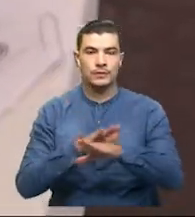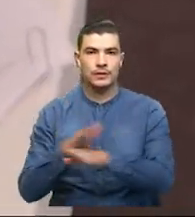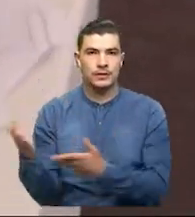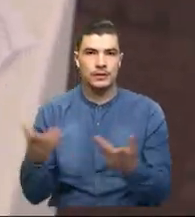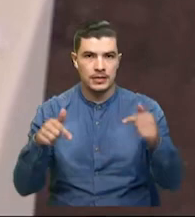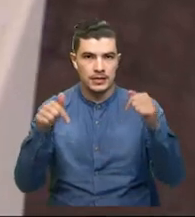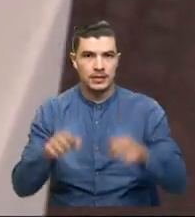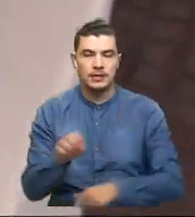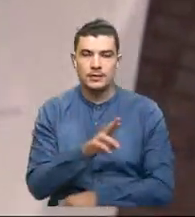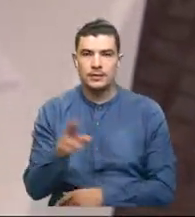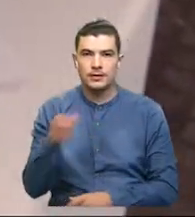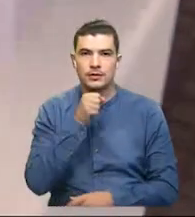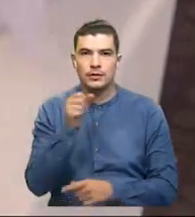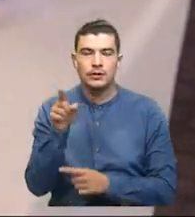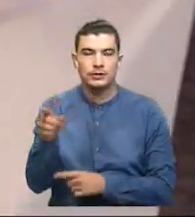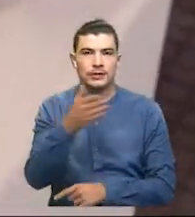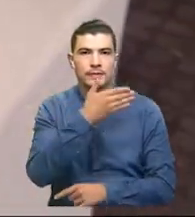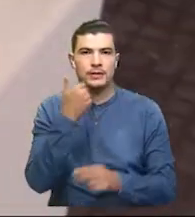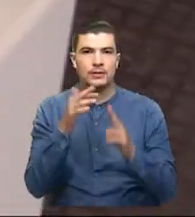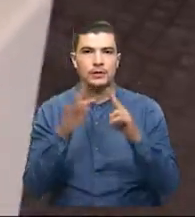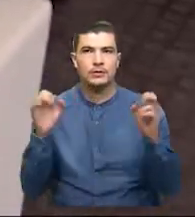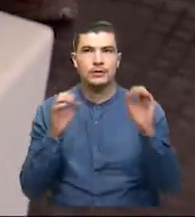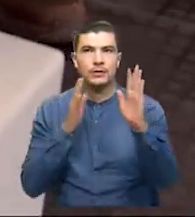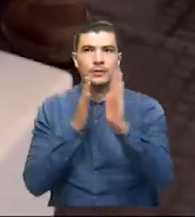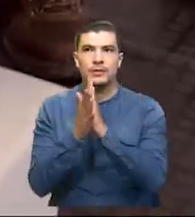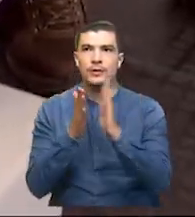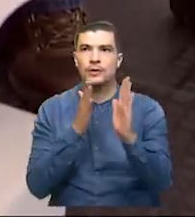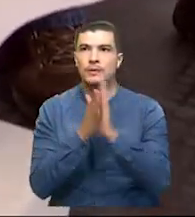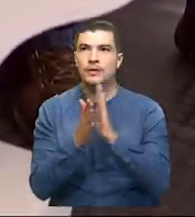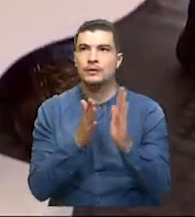Es una gran firma y yo aquí como gobernador.